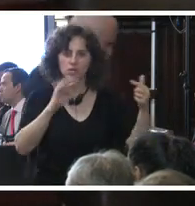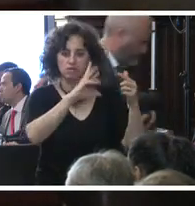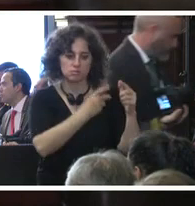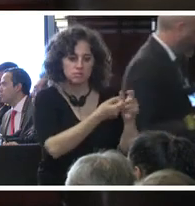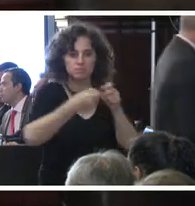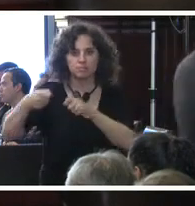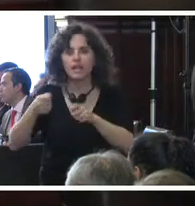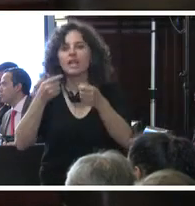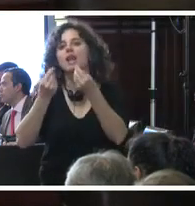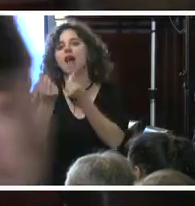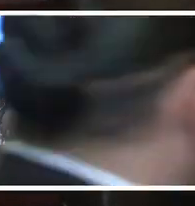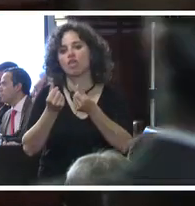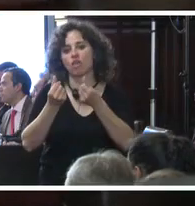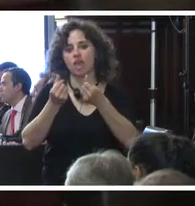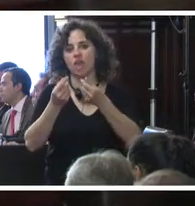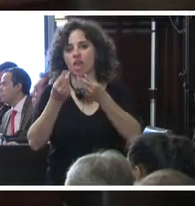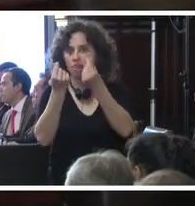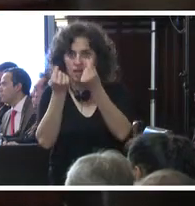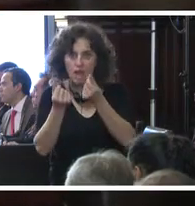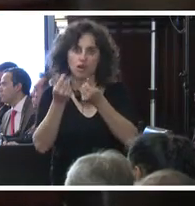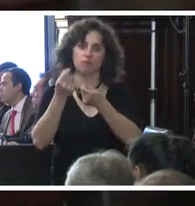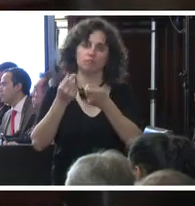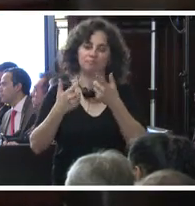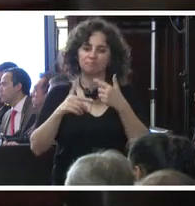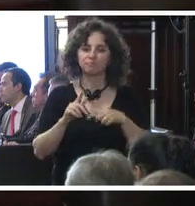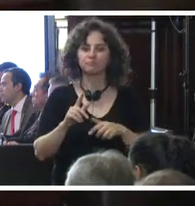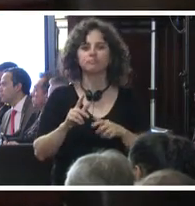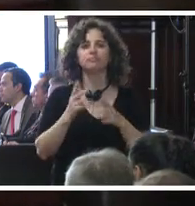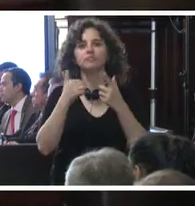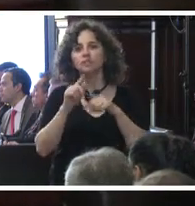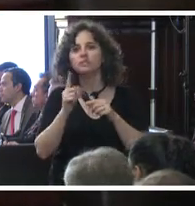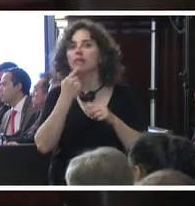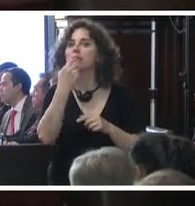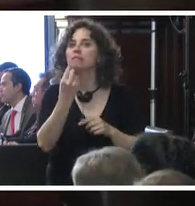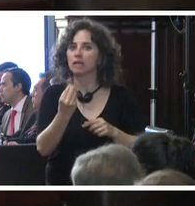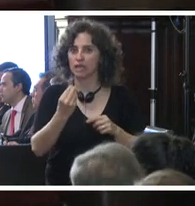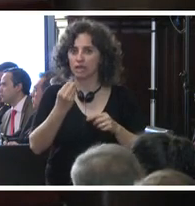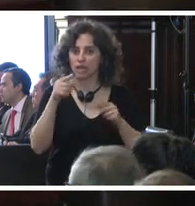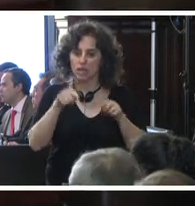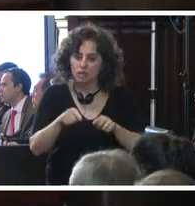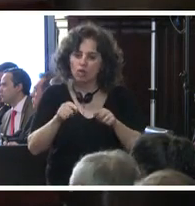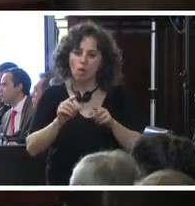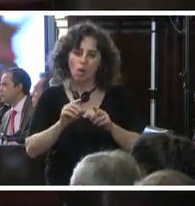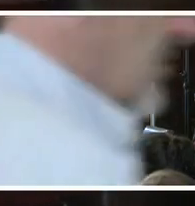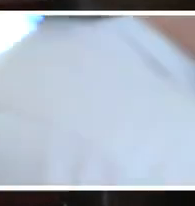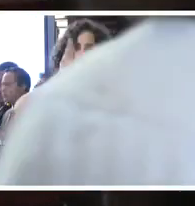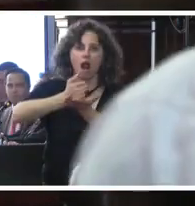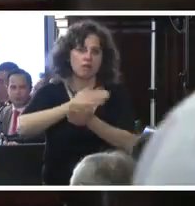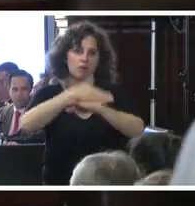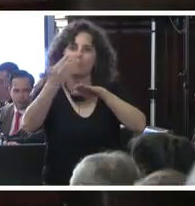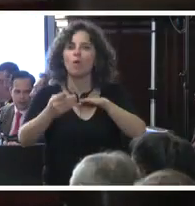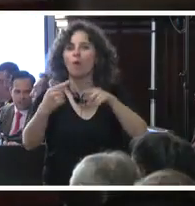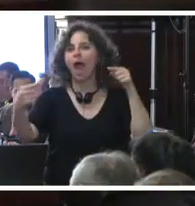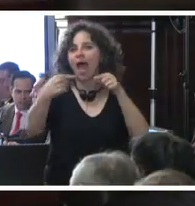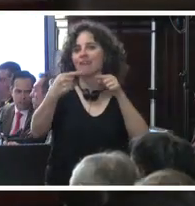negros y de lavado de dinero. Y establecen que esto ha llevado a la conformación de una especie de antiestado